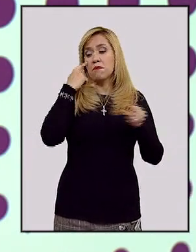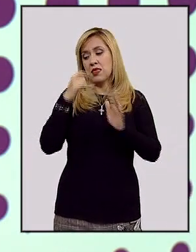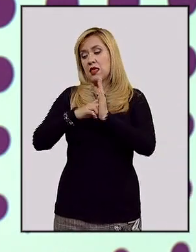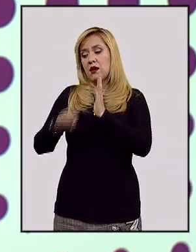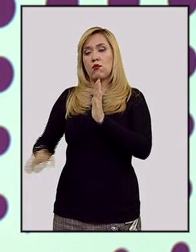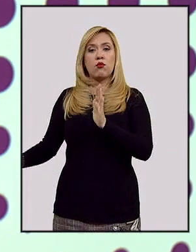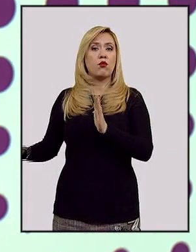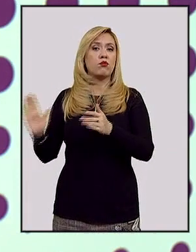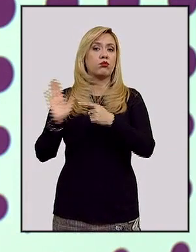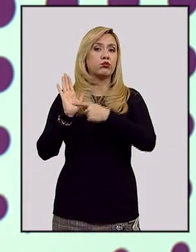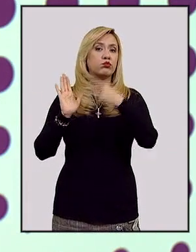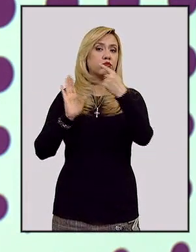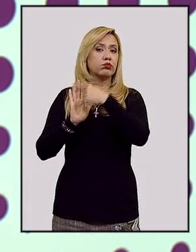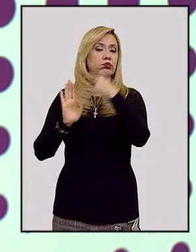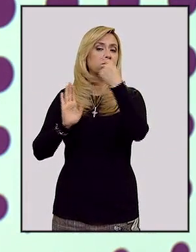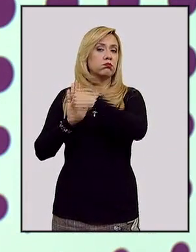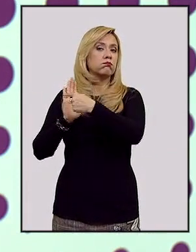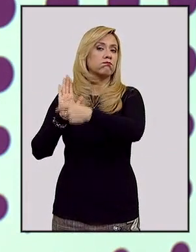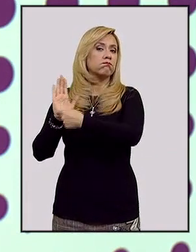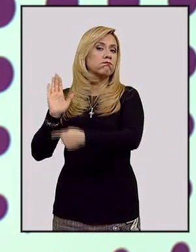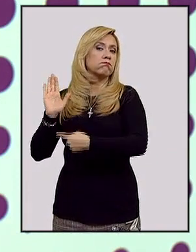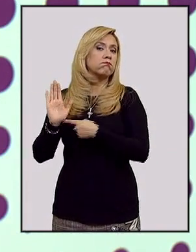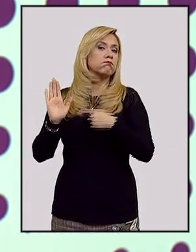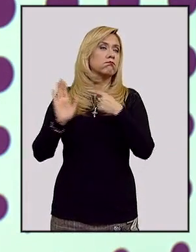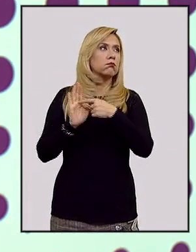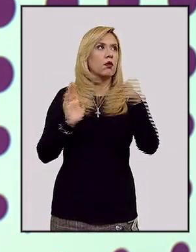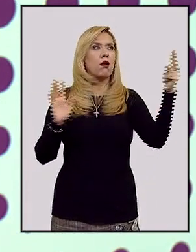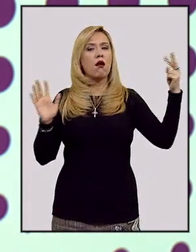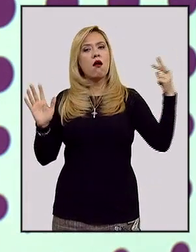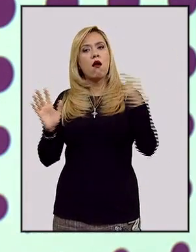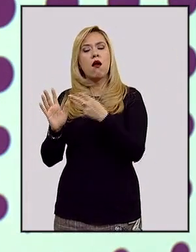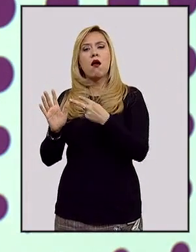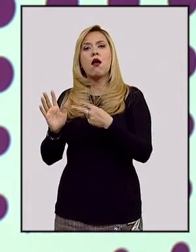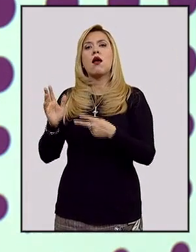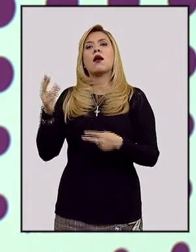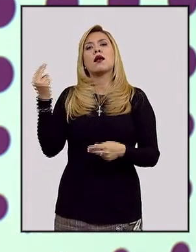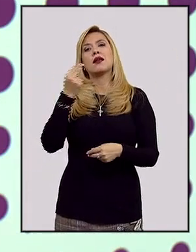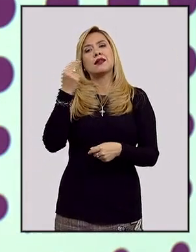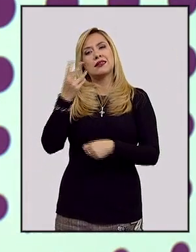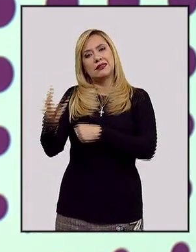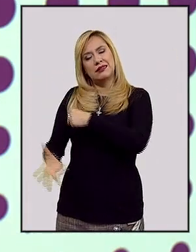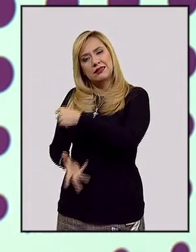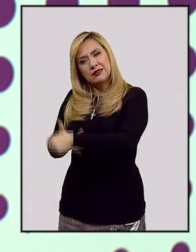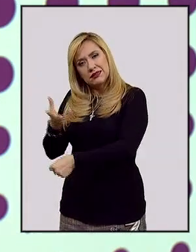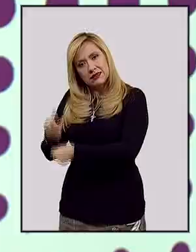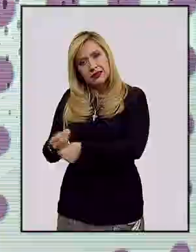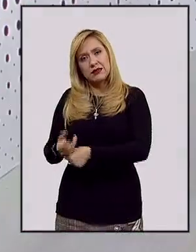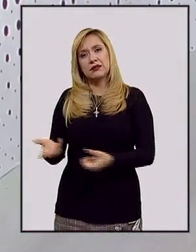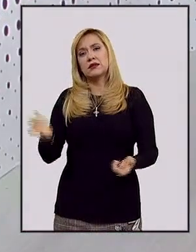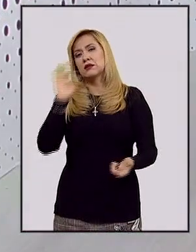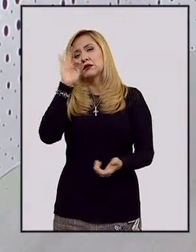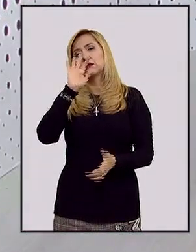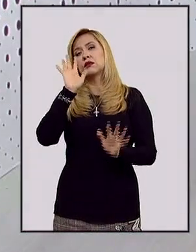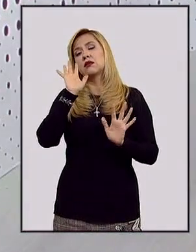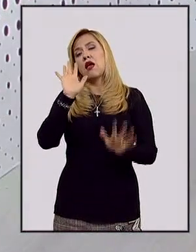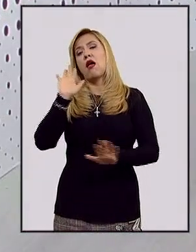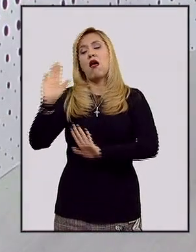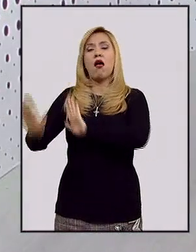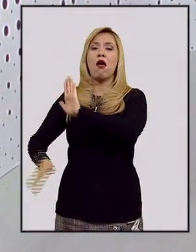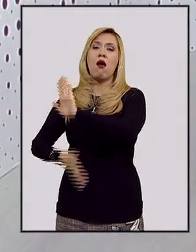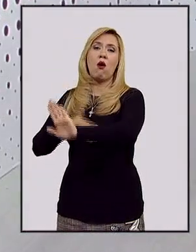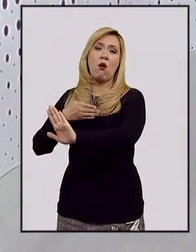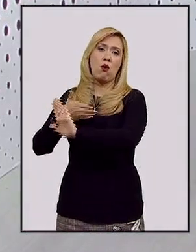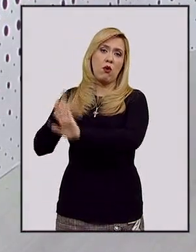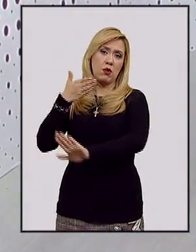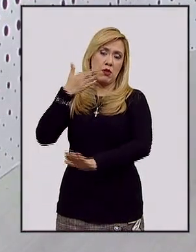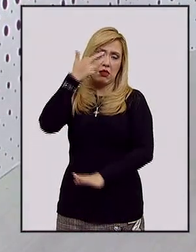de las apuestas que ha hecho Gire en los últimos años es obtener reparaciones integrales en los casos de violencia